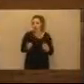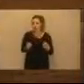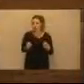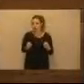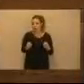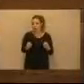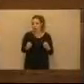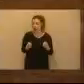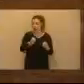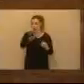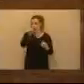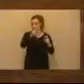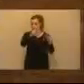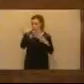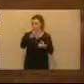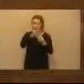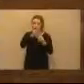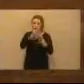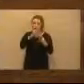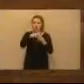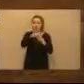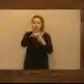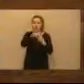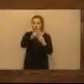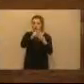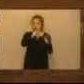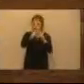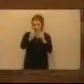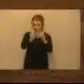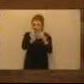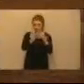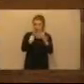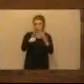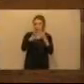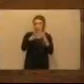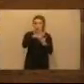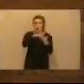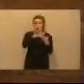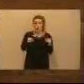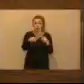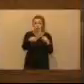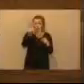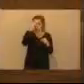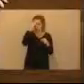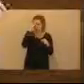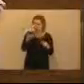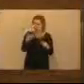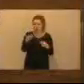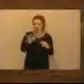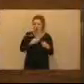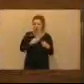faltaría acometer otra cuestión, que es la situación de estas enseñanzas en los conservatorios de titularidad municipal. que no